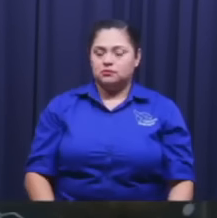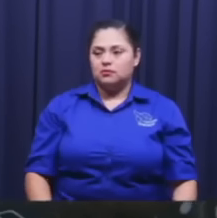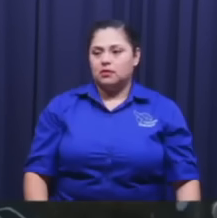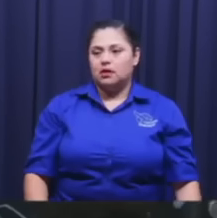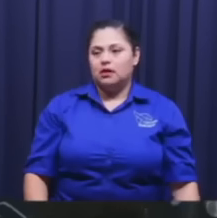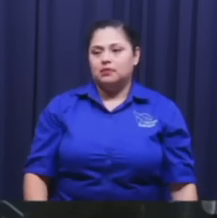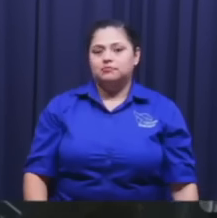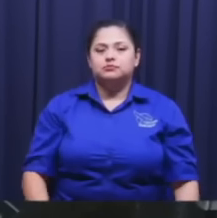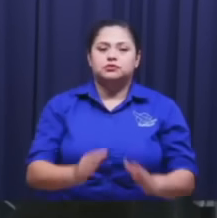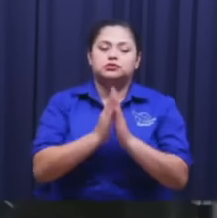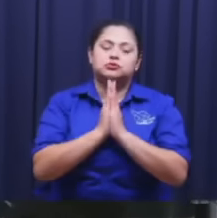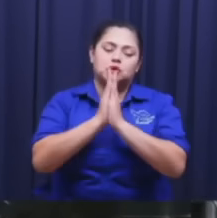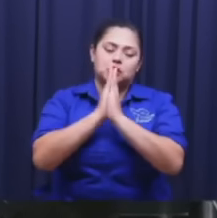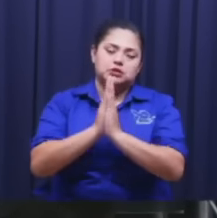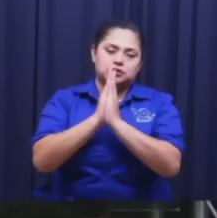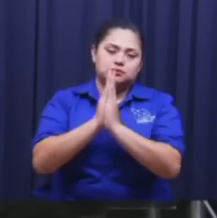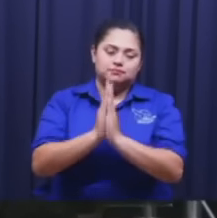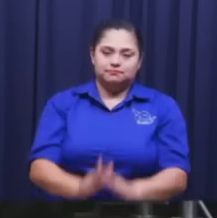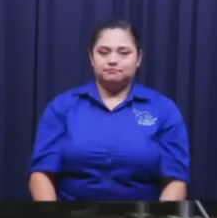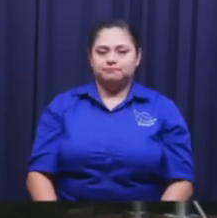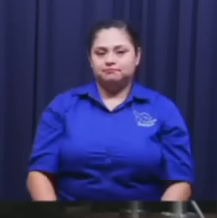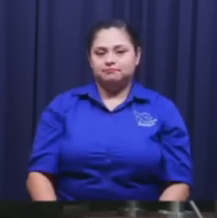bueno, era un rezo, ¿eh?